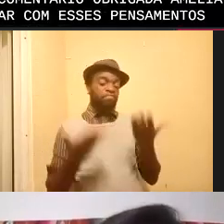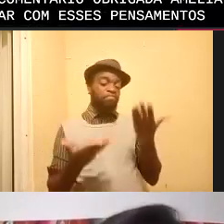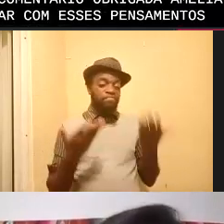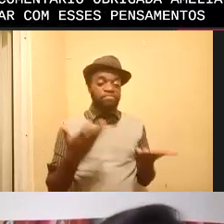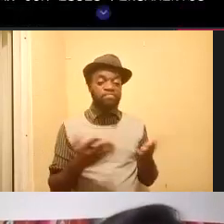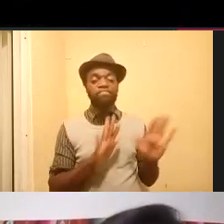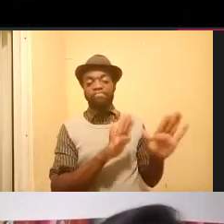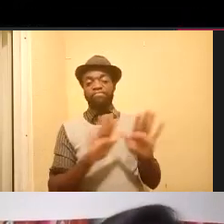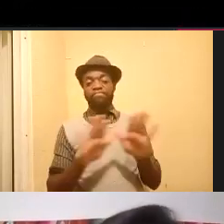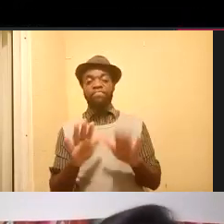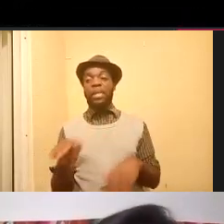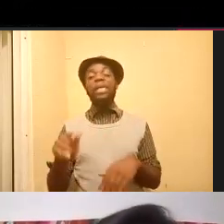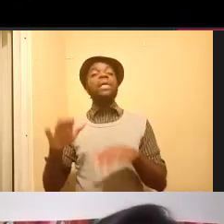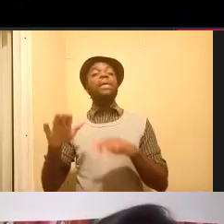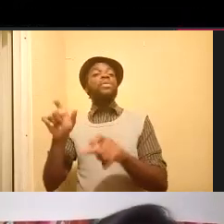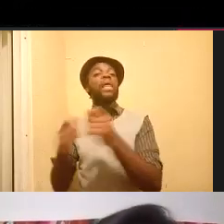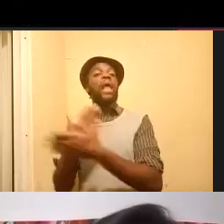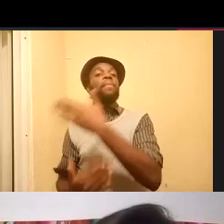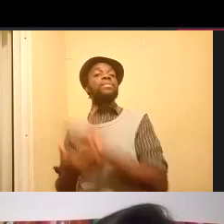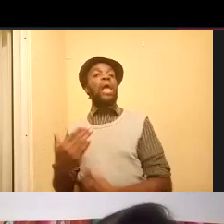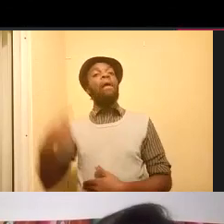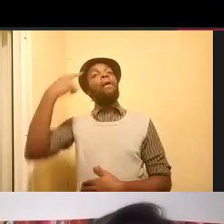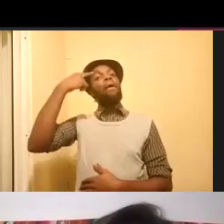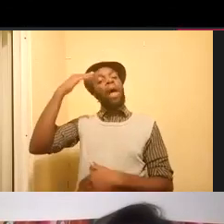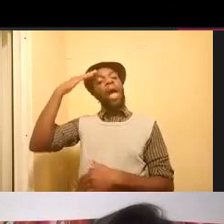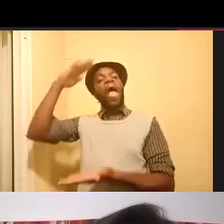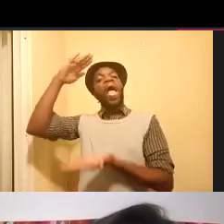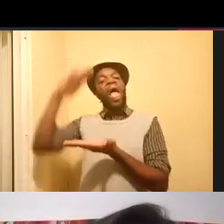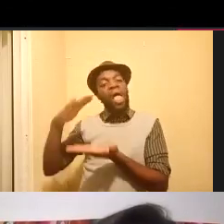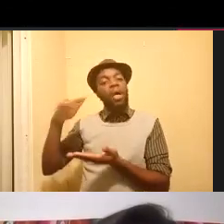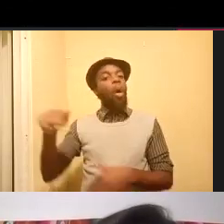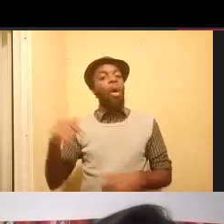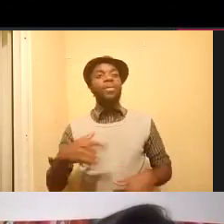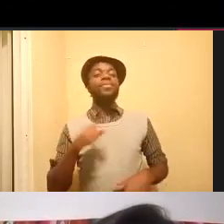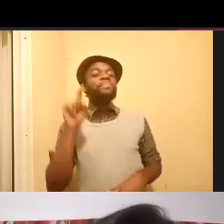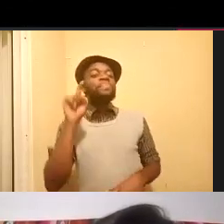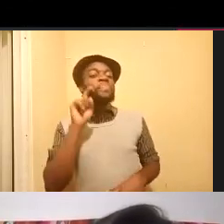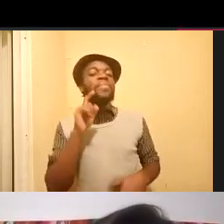De la infantilización, ¿verdad? De que somos asexuados.